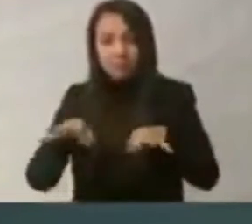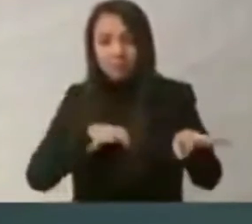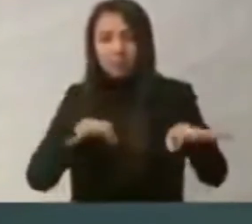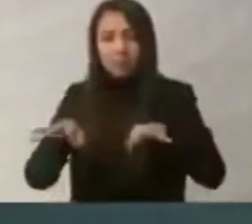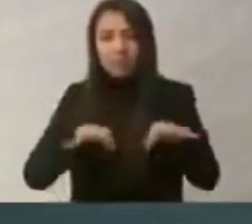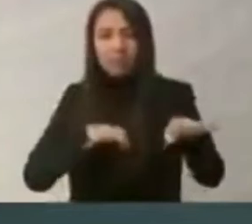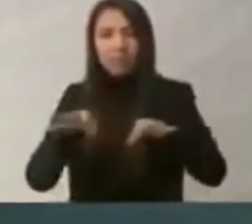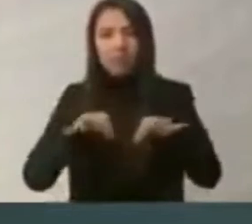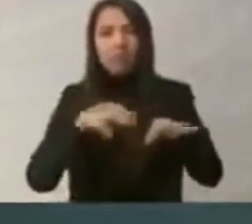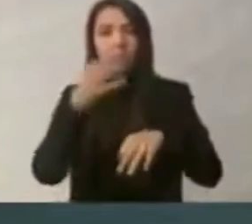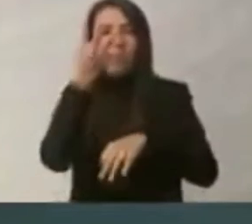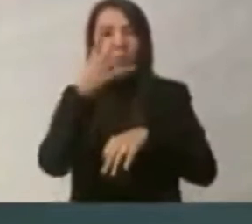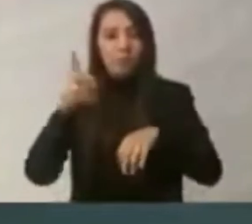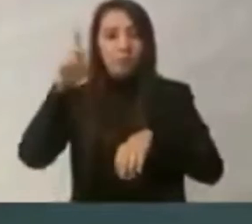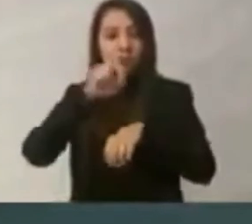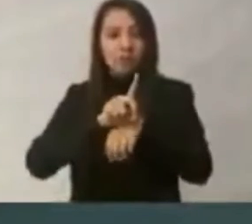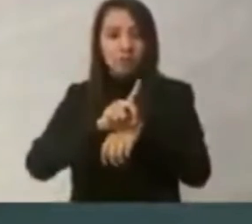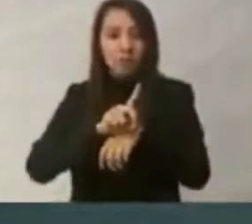4 días.